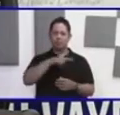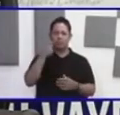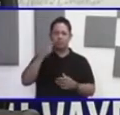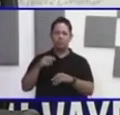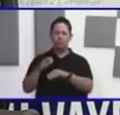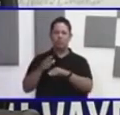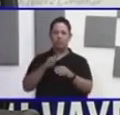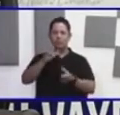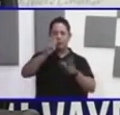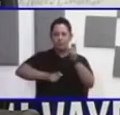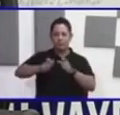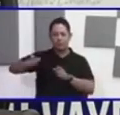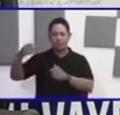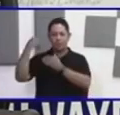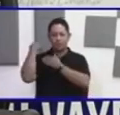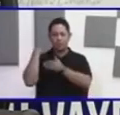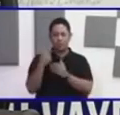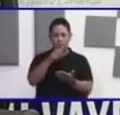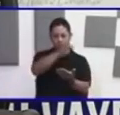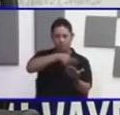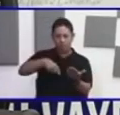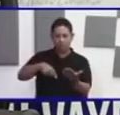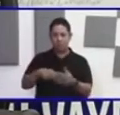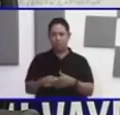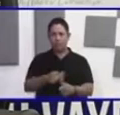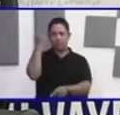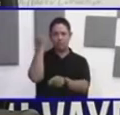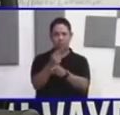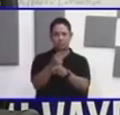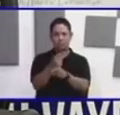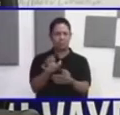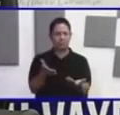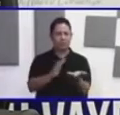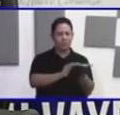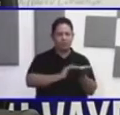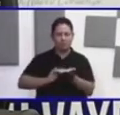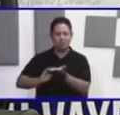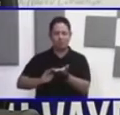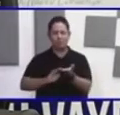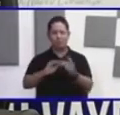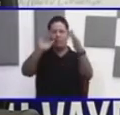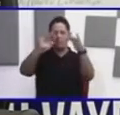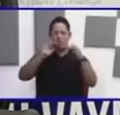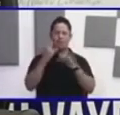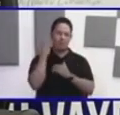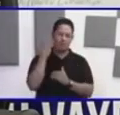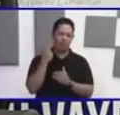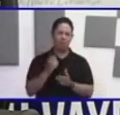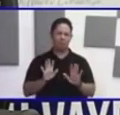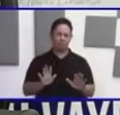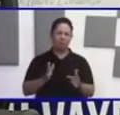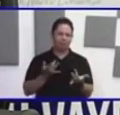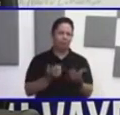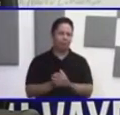el contratista para cumplir con el suministro e instalación de este equipo. También